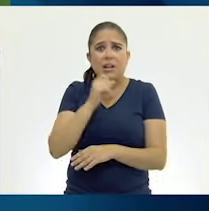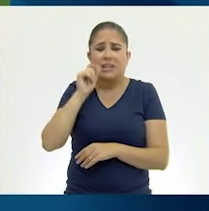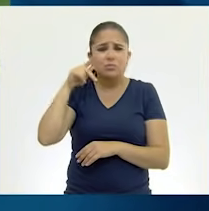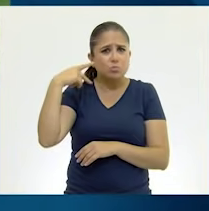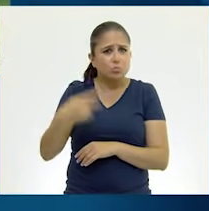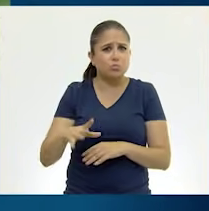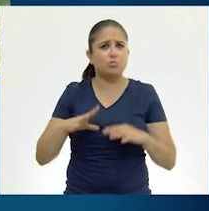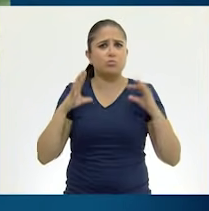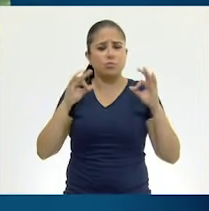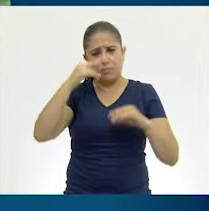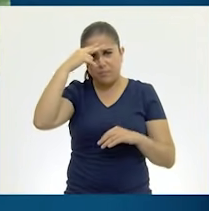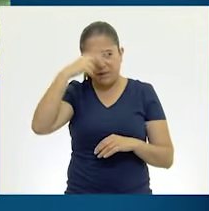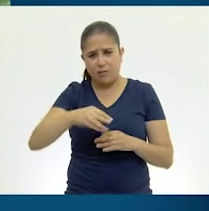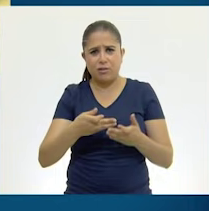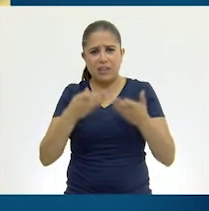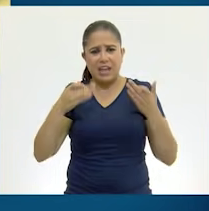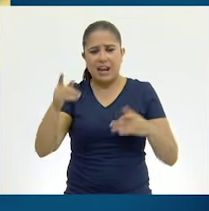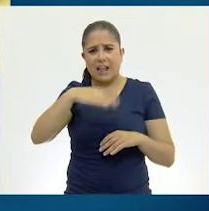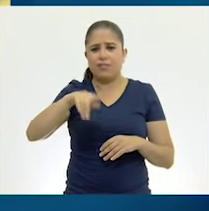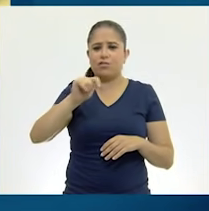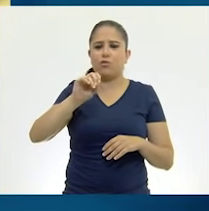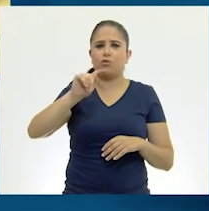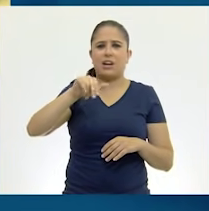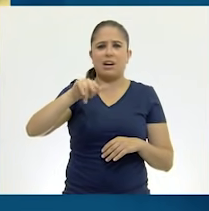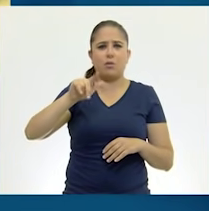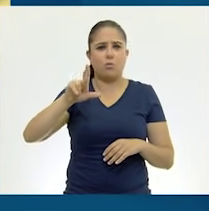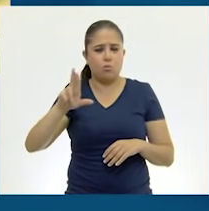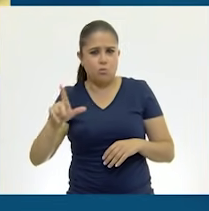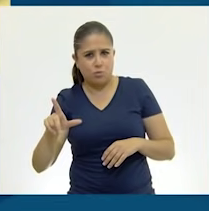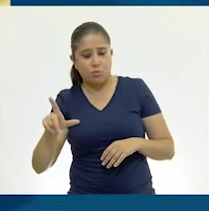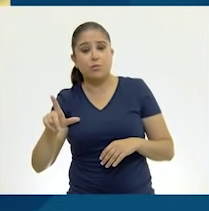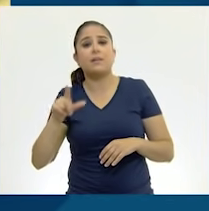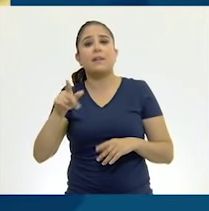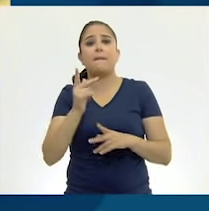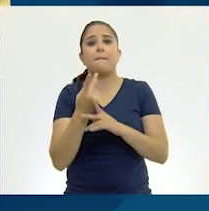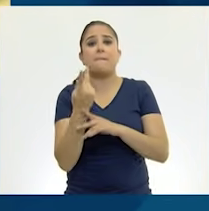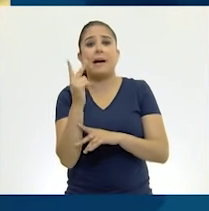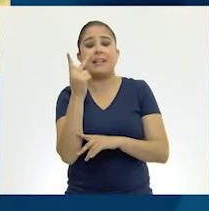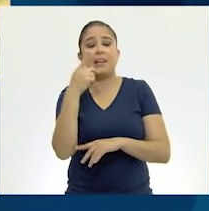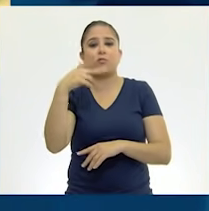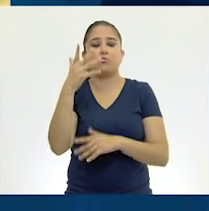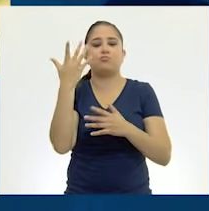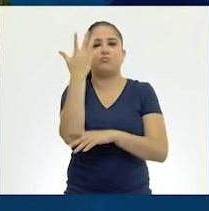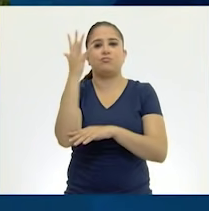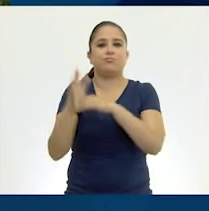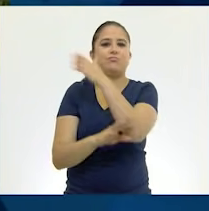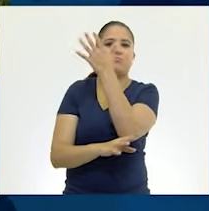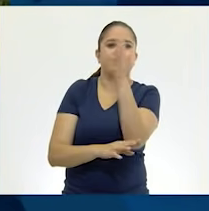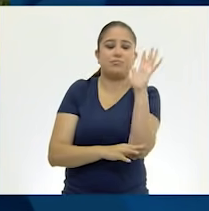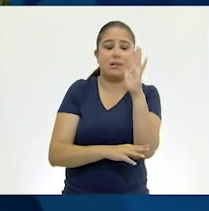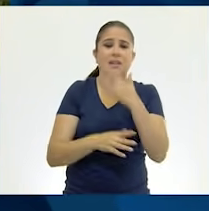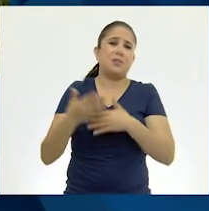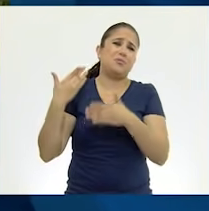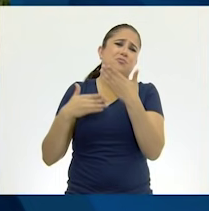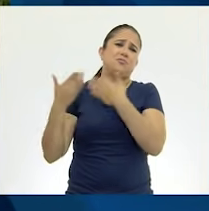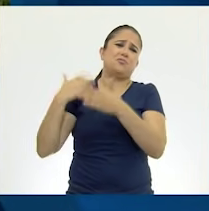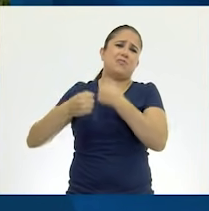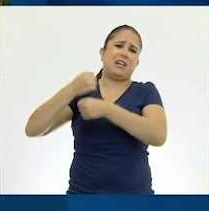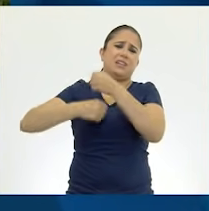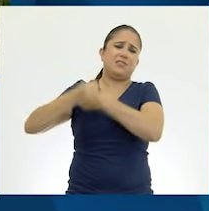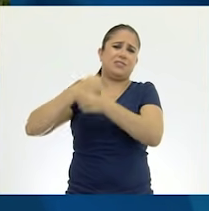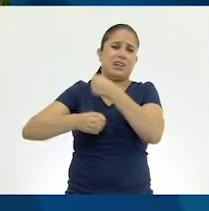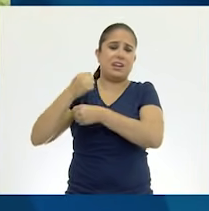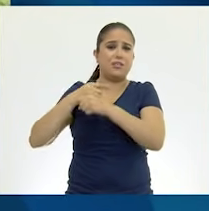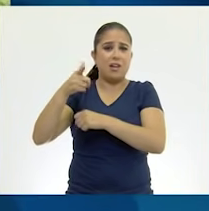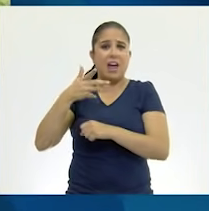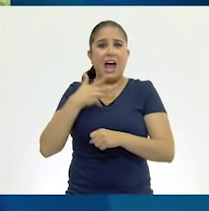tierra Tutunacú. Es una orquídea, una planta de la selva. Hace mucho tiempo todo esto